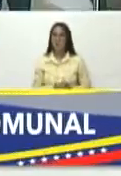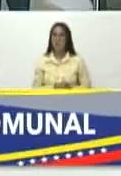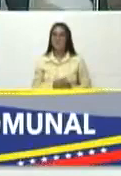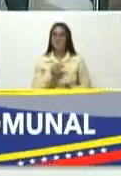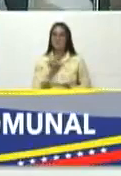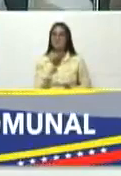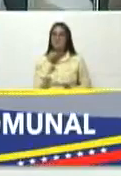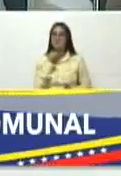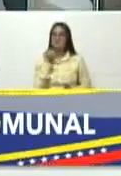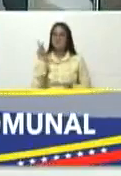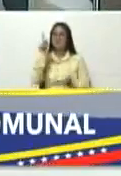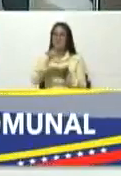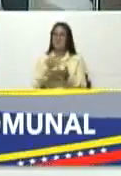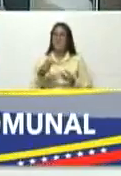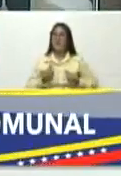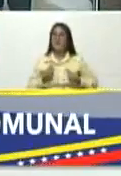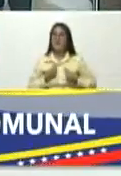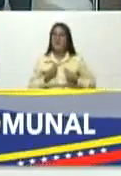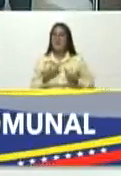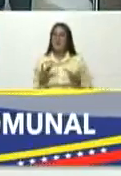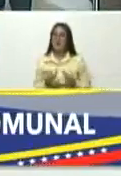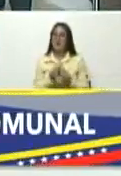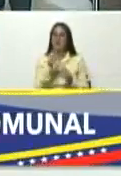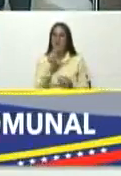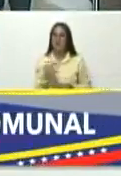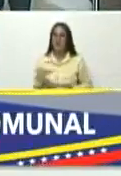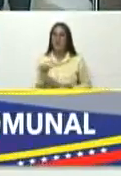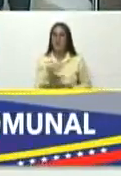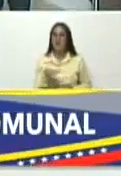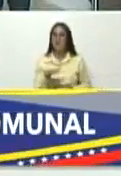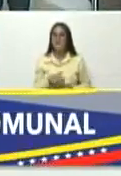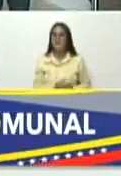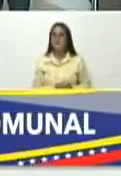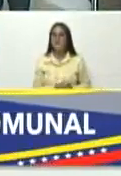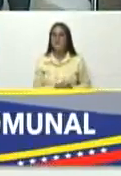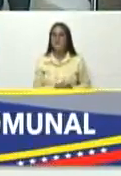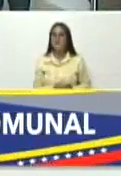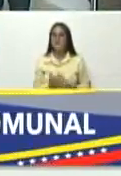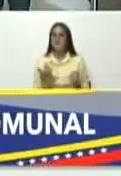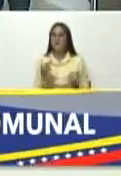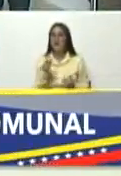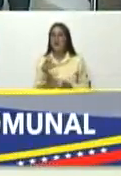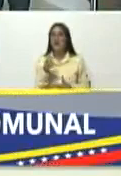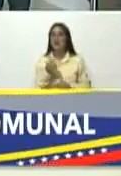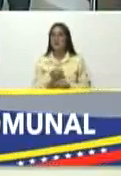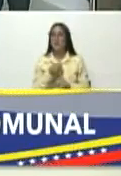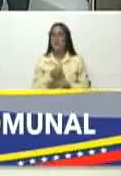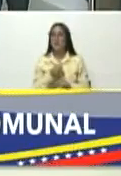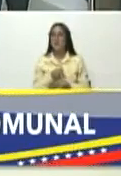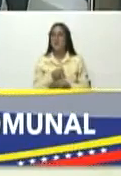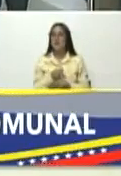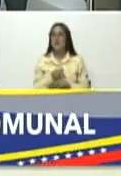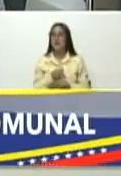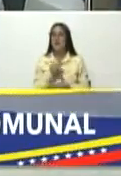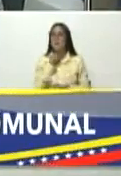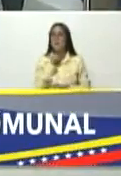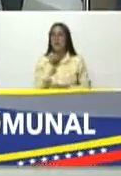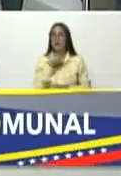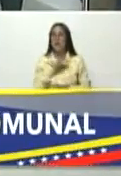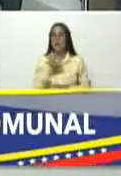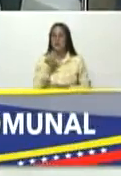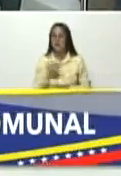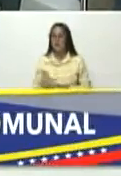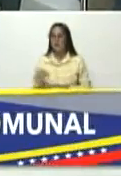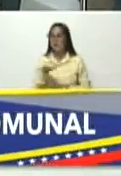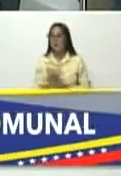se fue a vivir a Ciudad Caribe, junto al pueblo, allí en sus luchas. Es un padre del pueblo, un